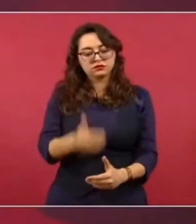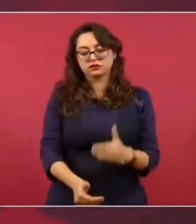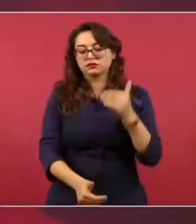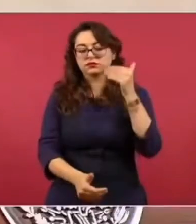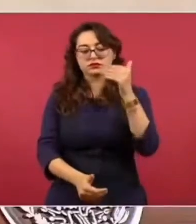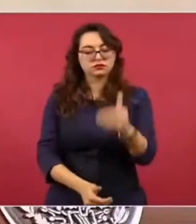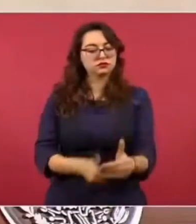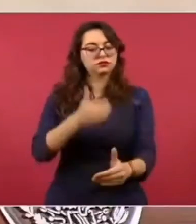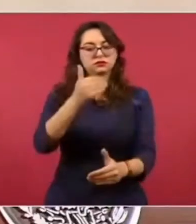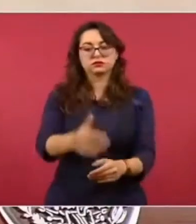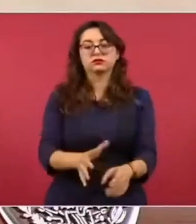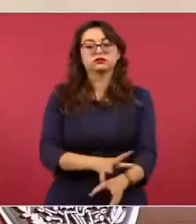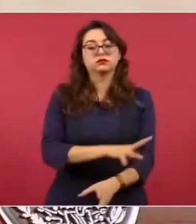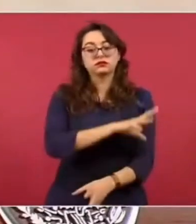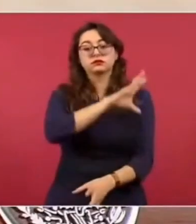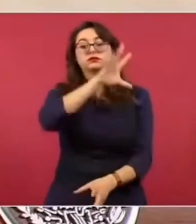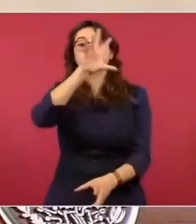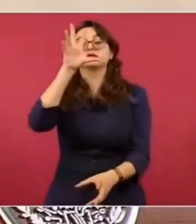Y